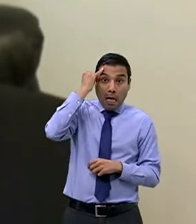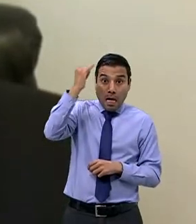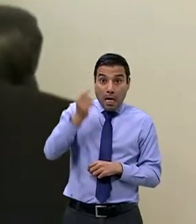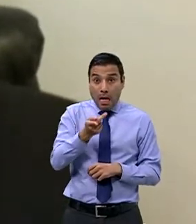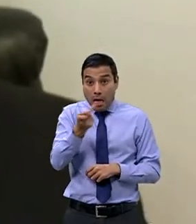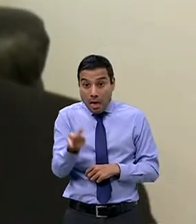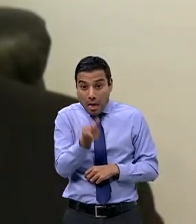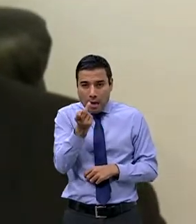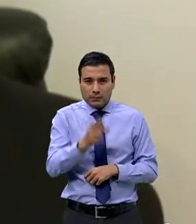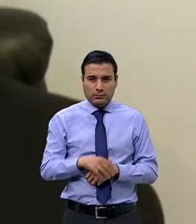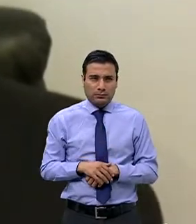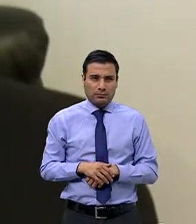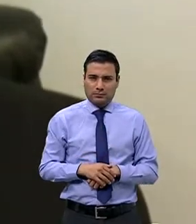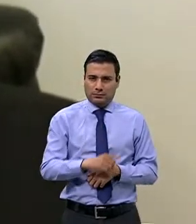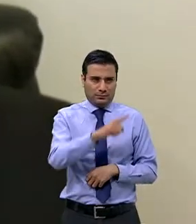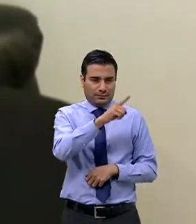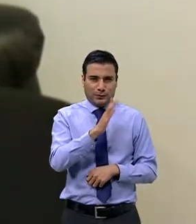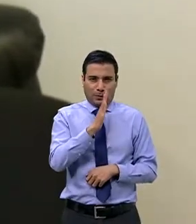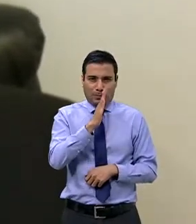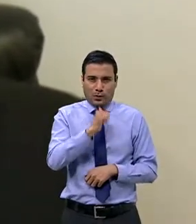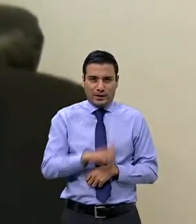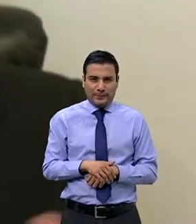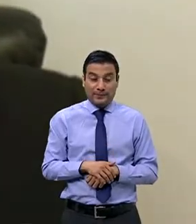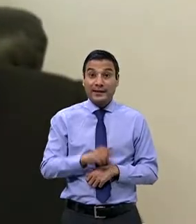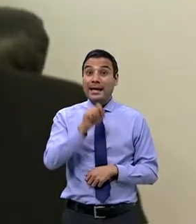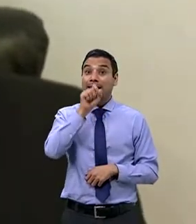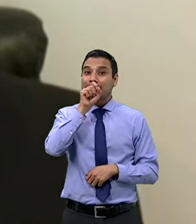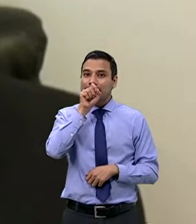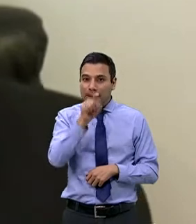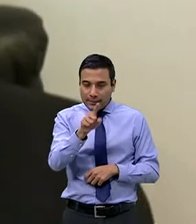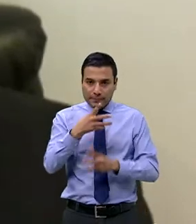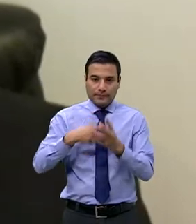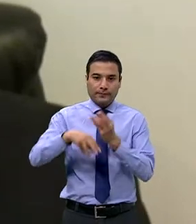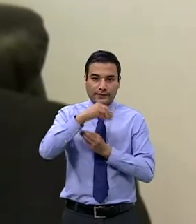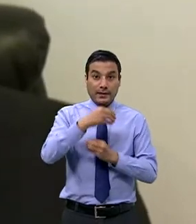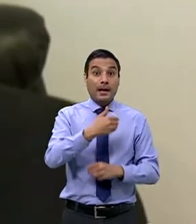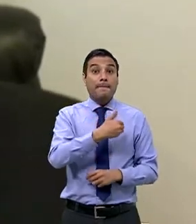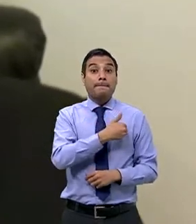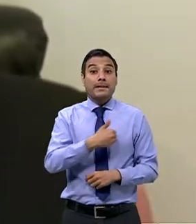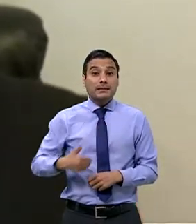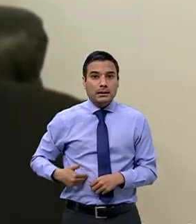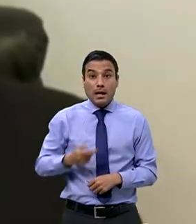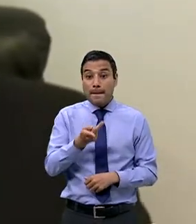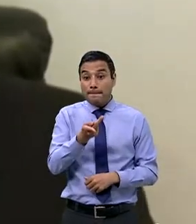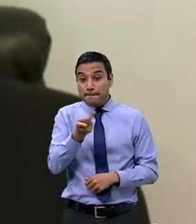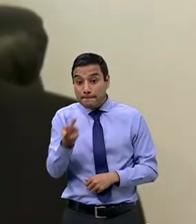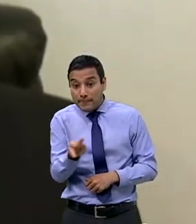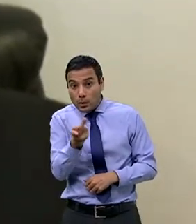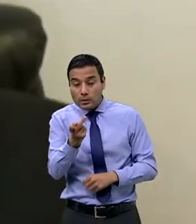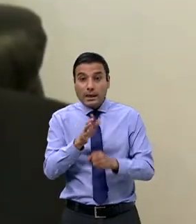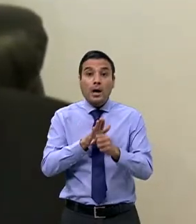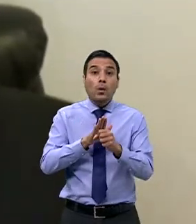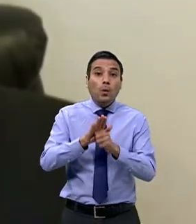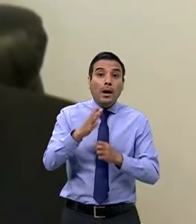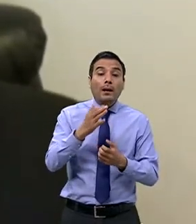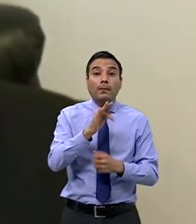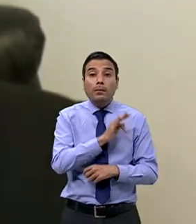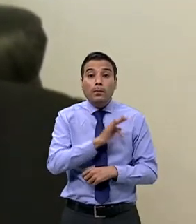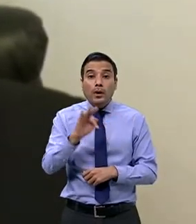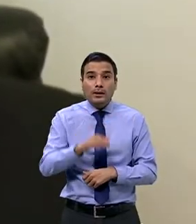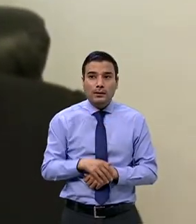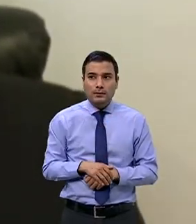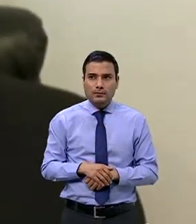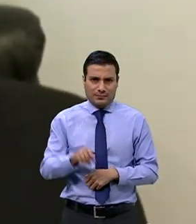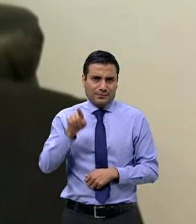también tendrá que entender el presidente de la república lo que se puede y lo que no se puede preguntar conforme a la ley y